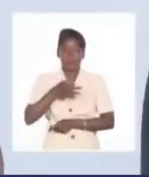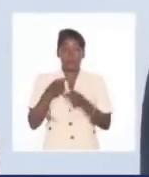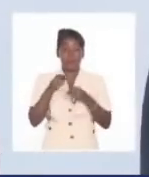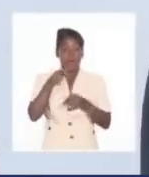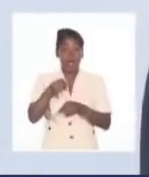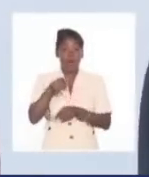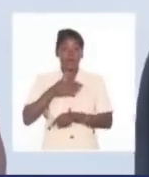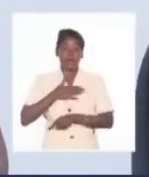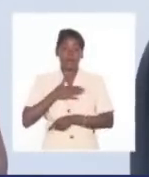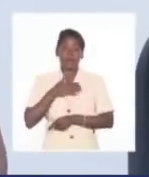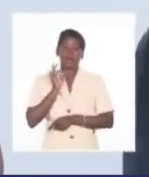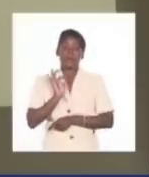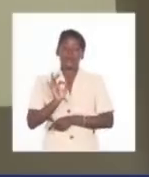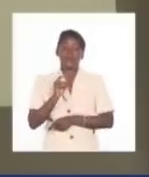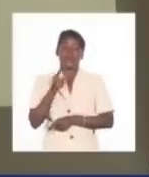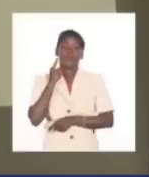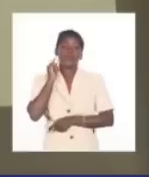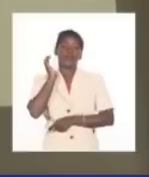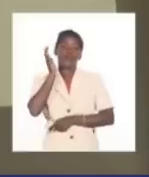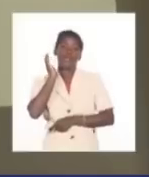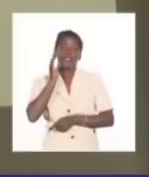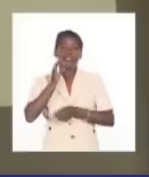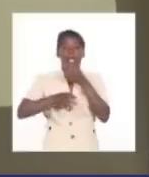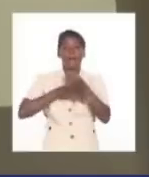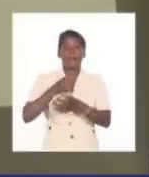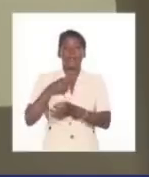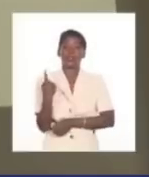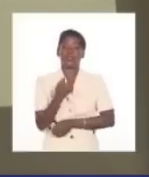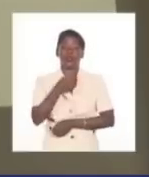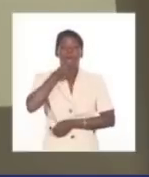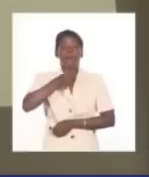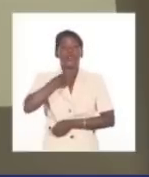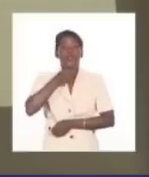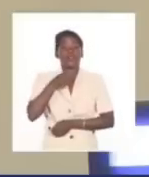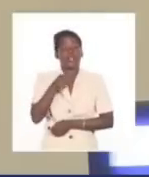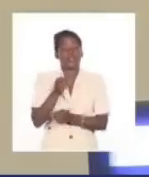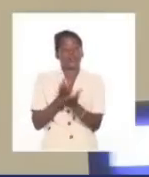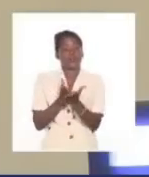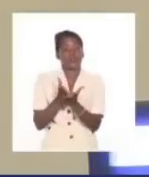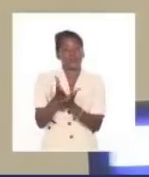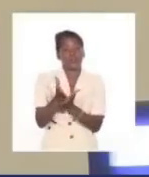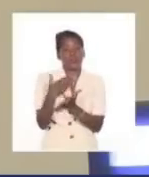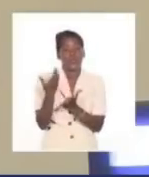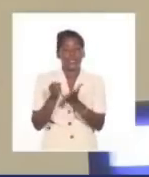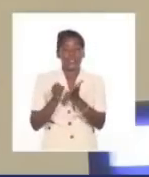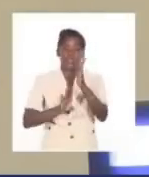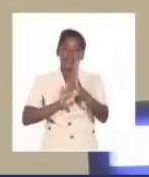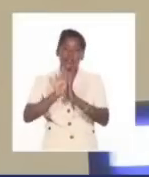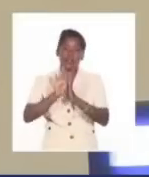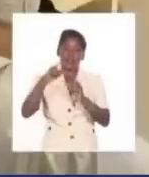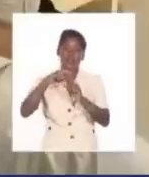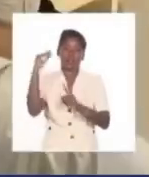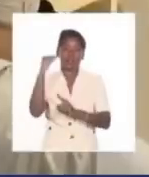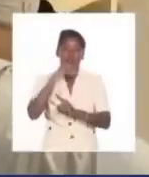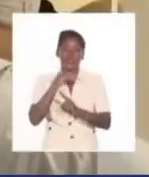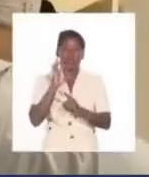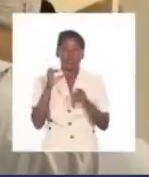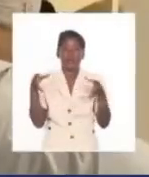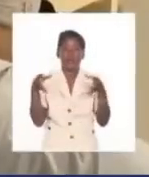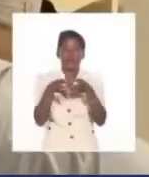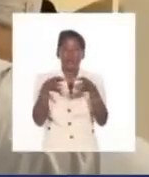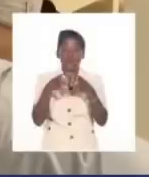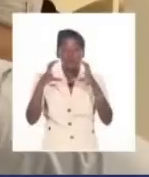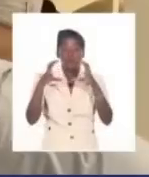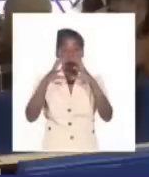innovador y transformador sigue apostando el joven y pequeño equipo de Cuba debate Marisol